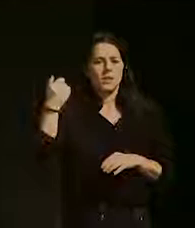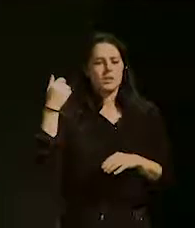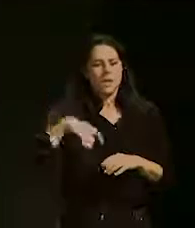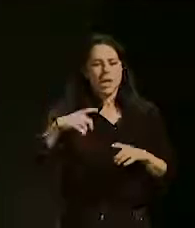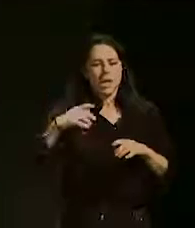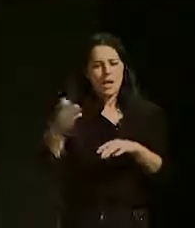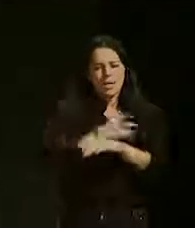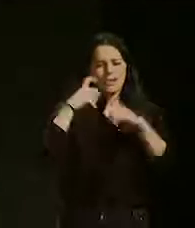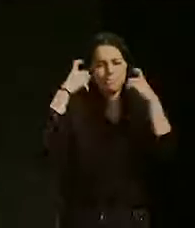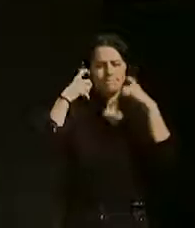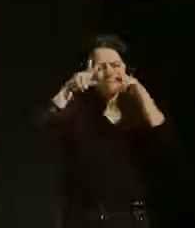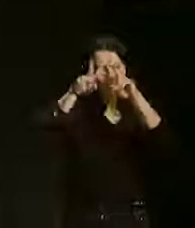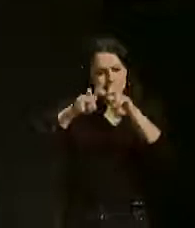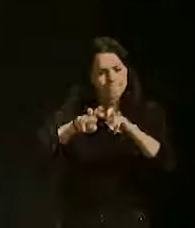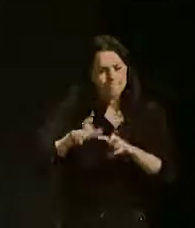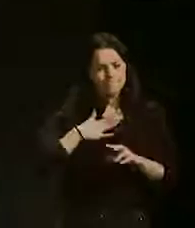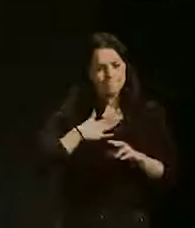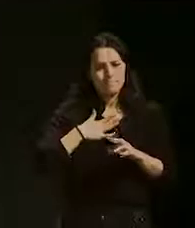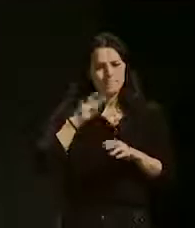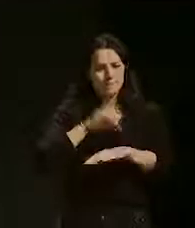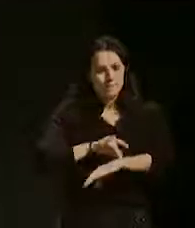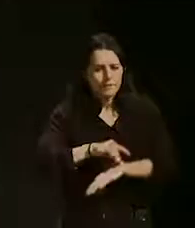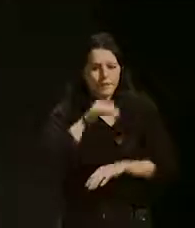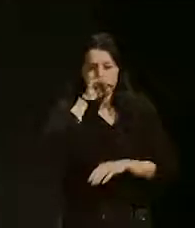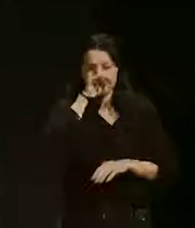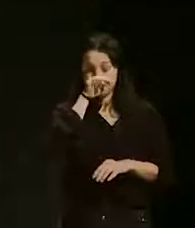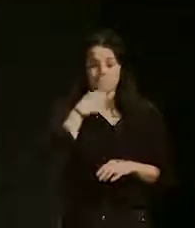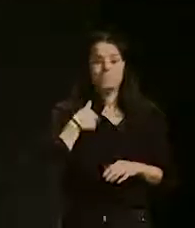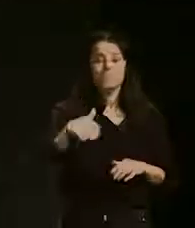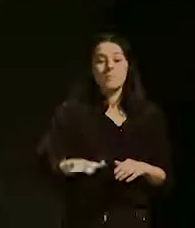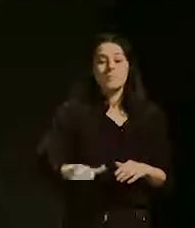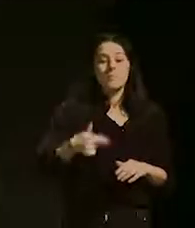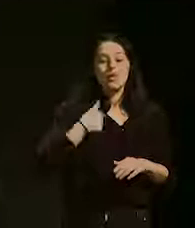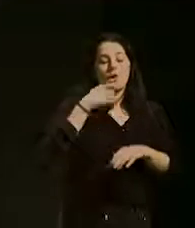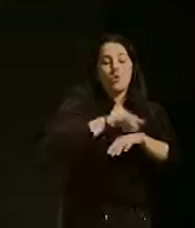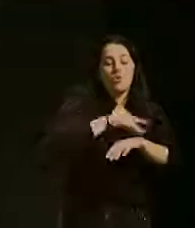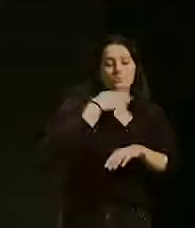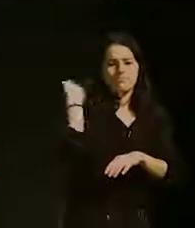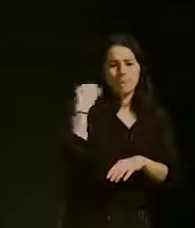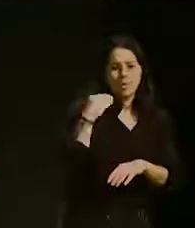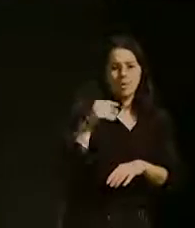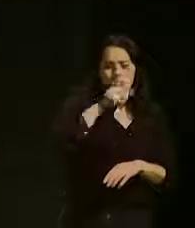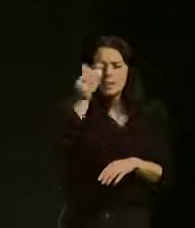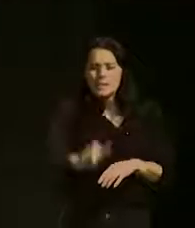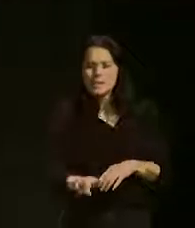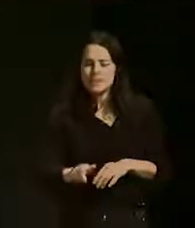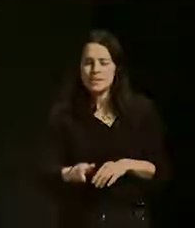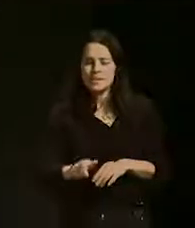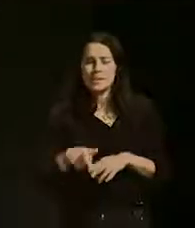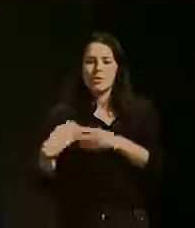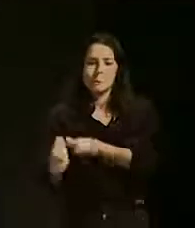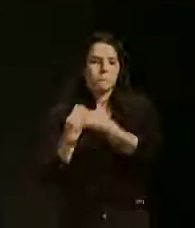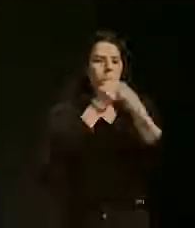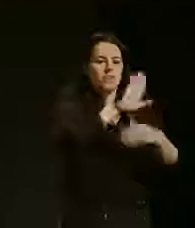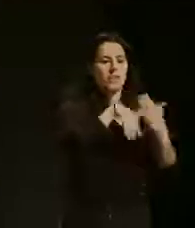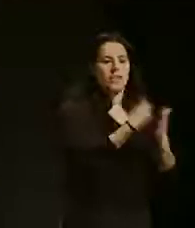Y cuando yo estaba muy pequeña, con jóvenes doctores italianos, vamos juntos en Francia para